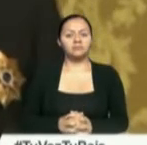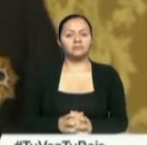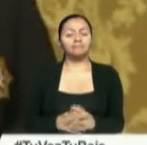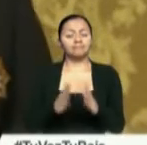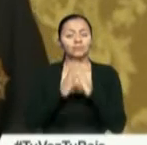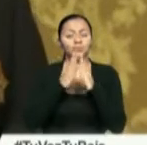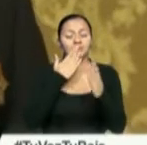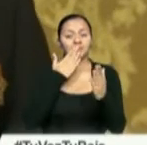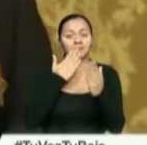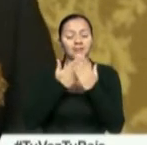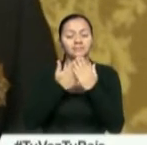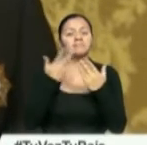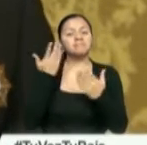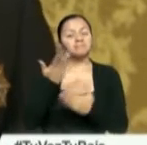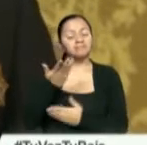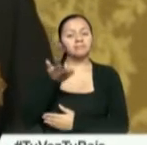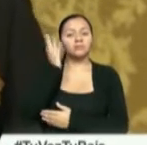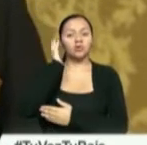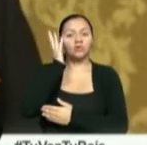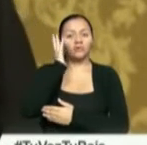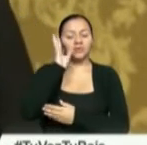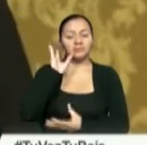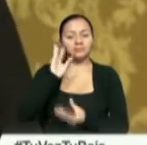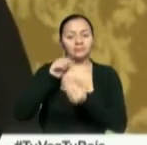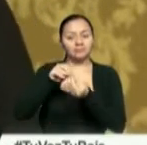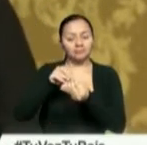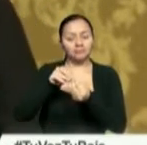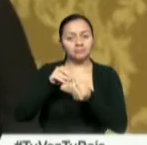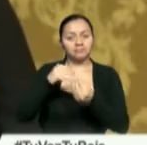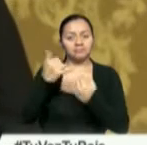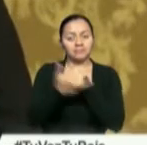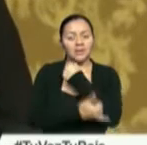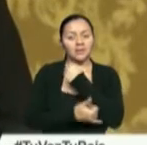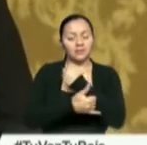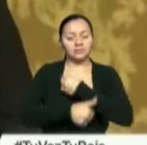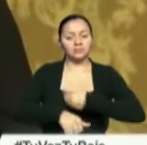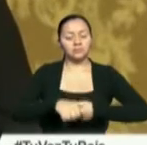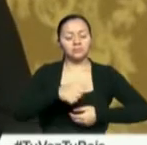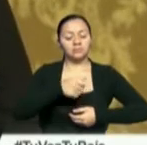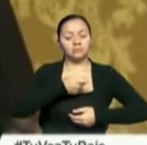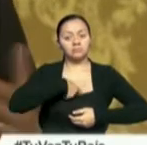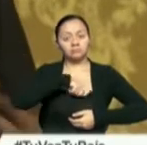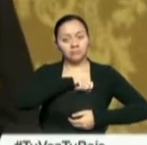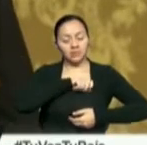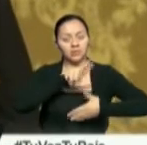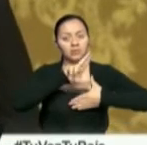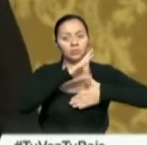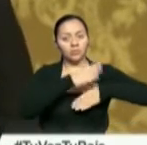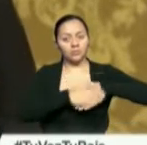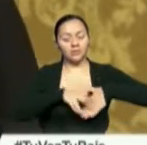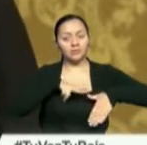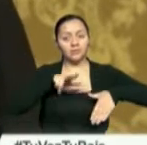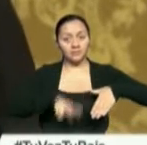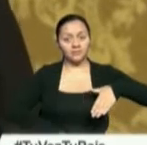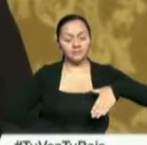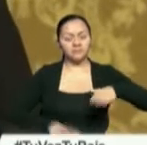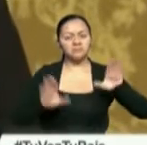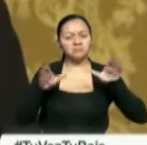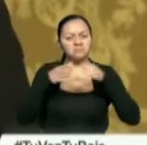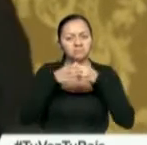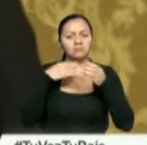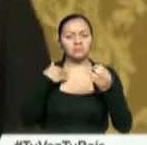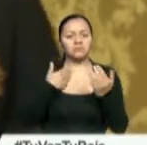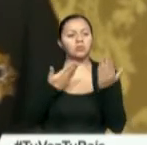gracias a la conferencia de ministro de justicia de los países iberoamericanos quienes propusieron mi